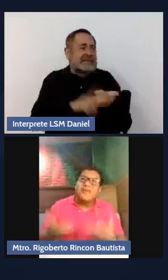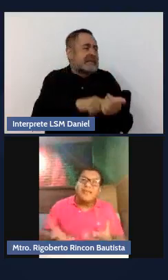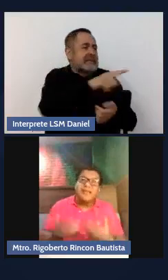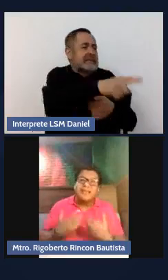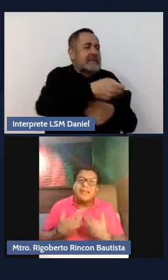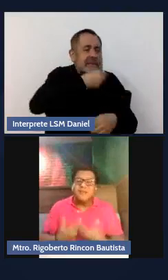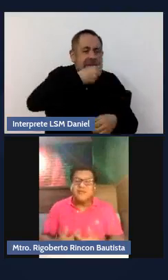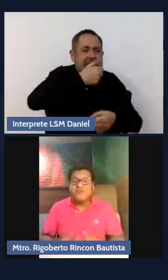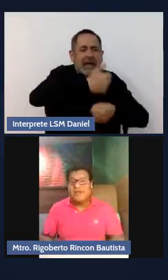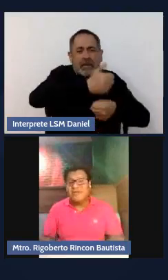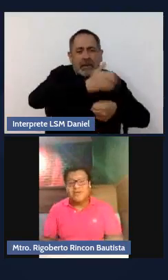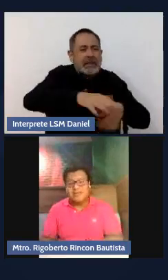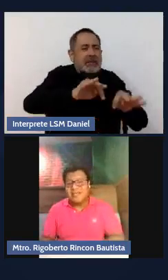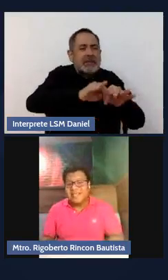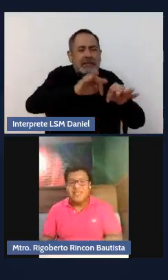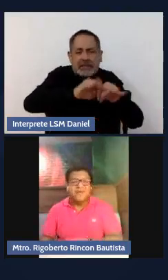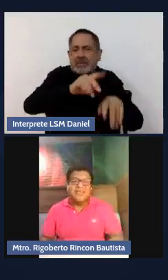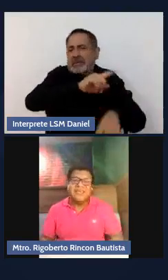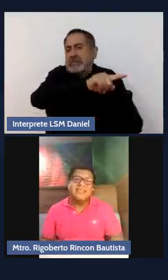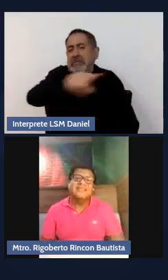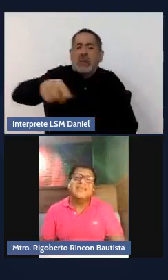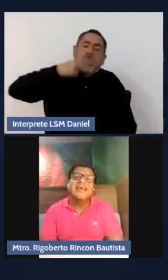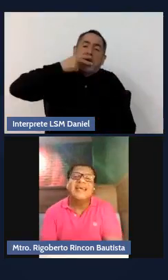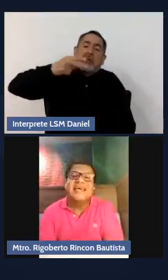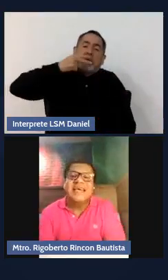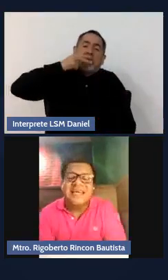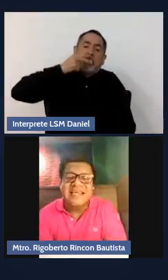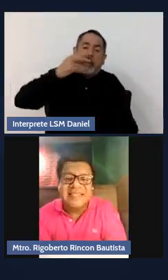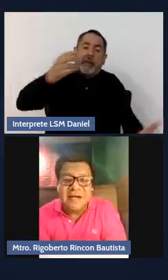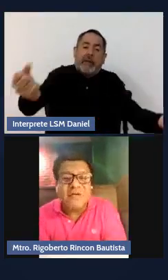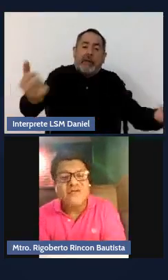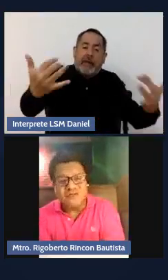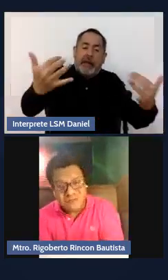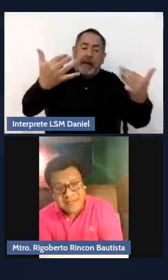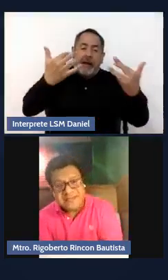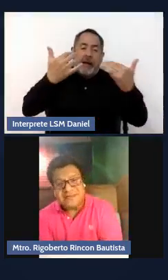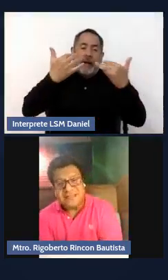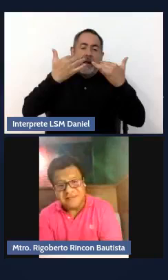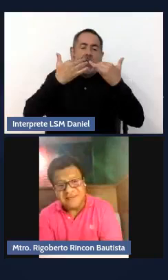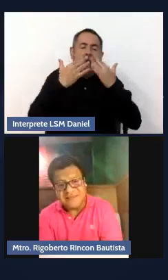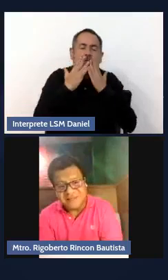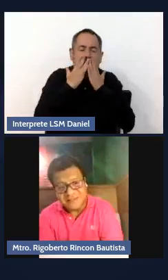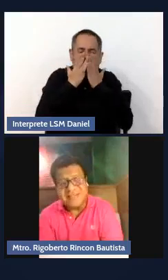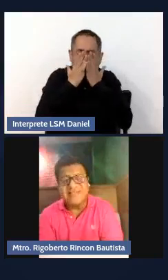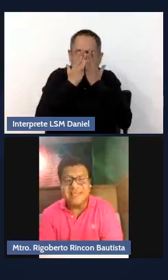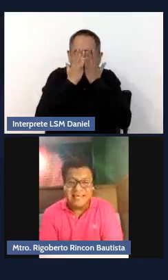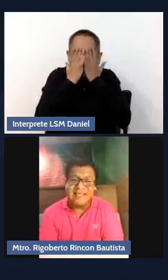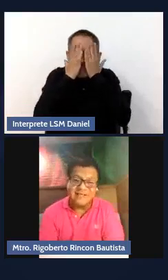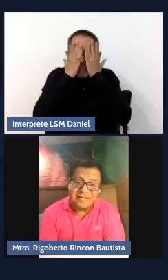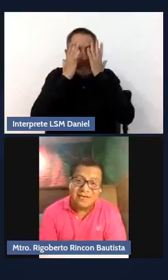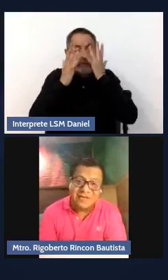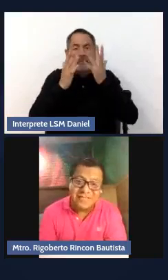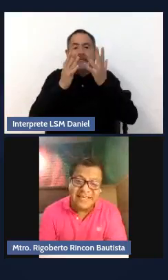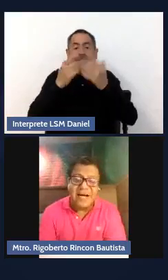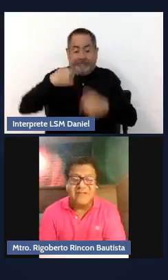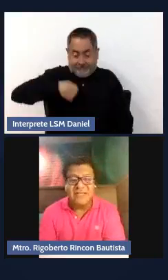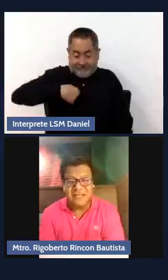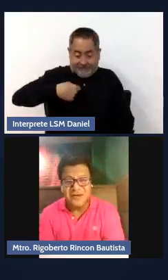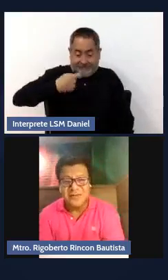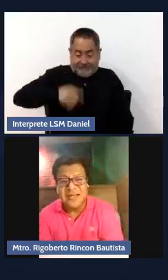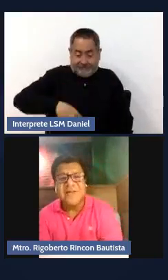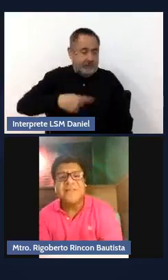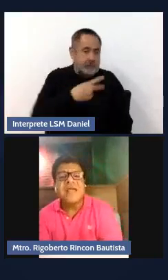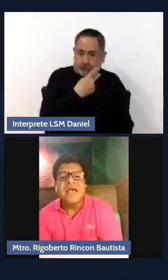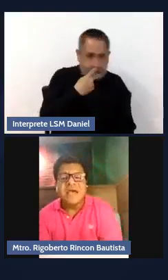adulto mayor, del tío, de quien sea, quien está consumiendo también esta sustancia, y a eso se le considera o se le denomina